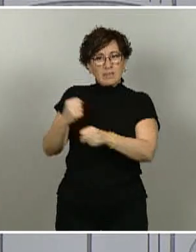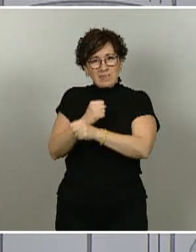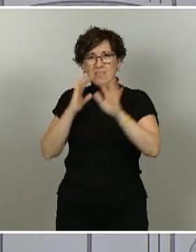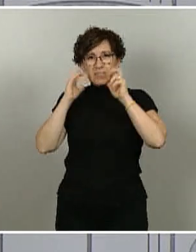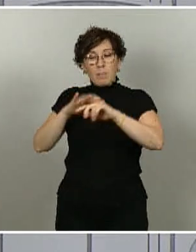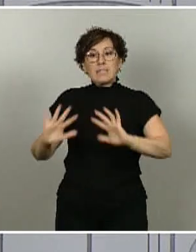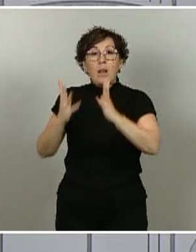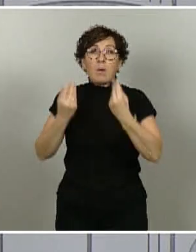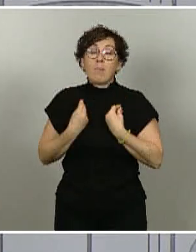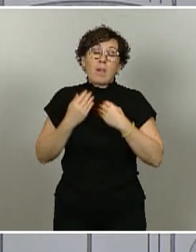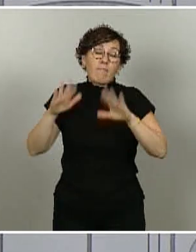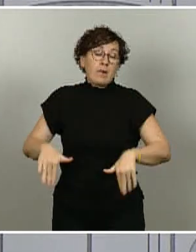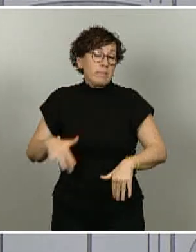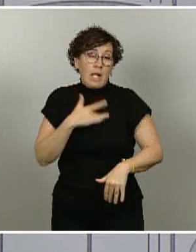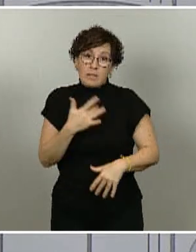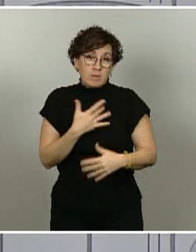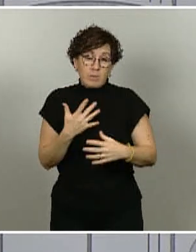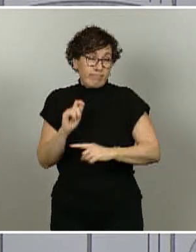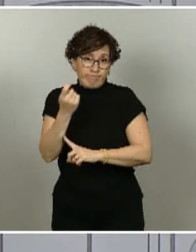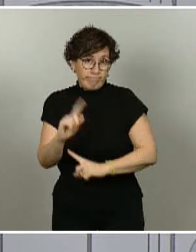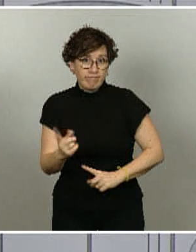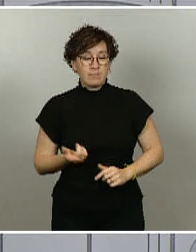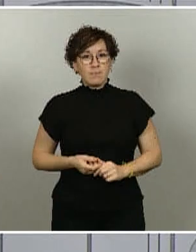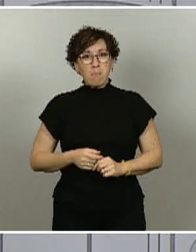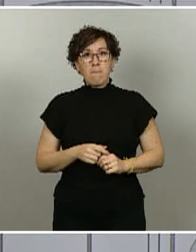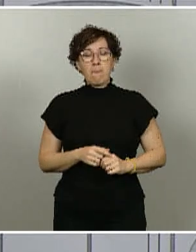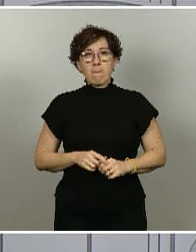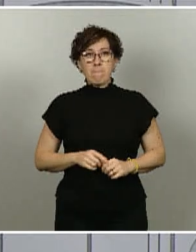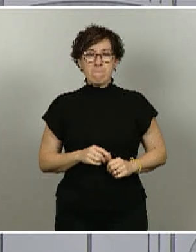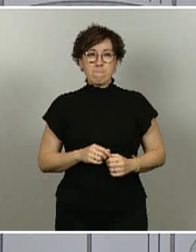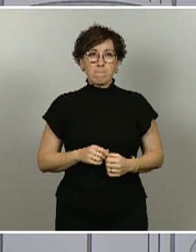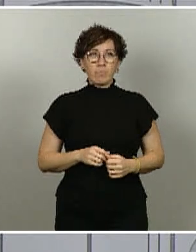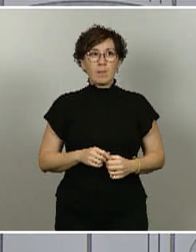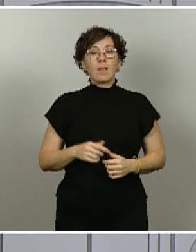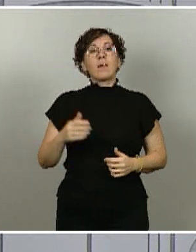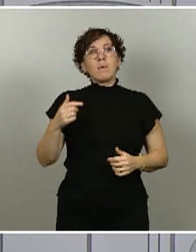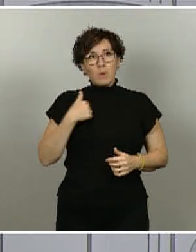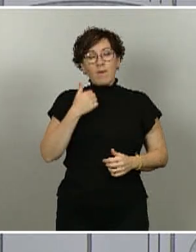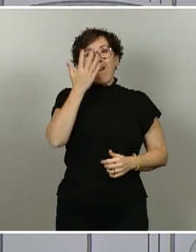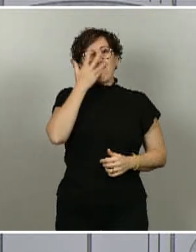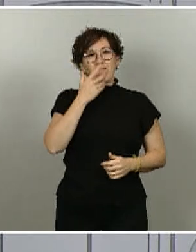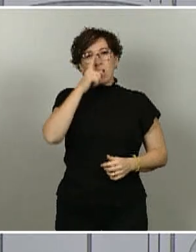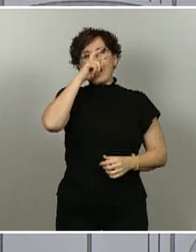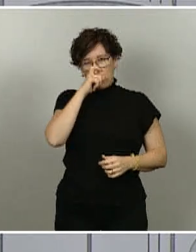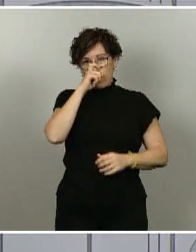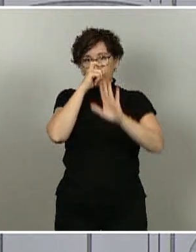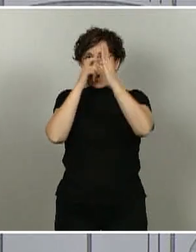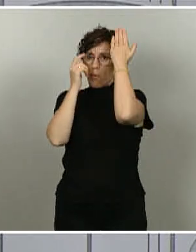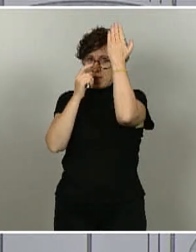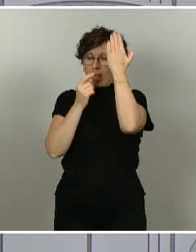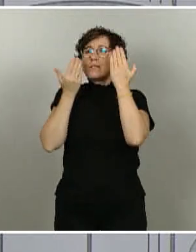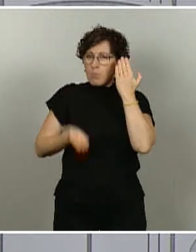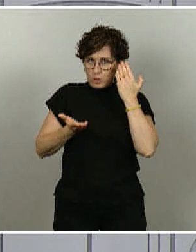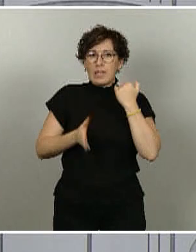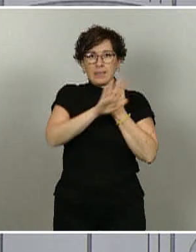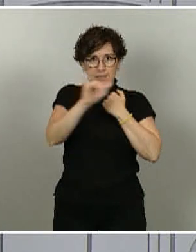final no se ha conseguido. Sin embargo, sí que me gustaría hacer un recordatorio. El homenaje es importante, yo creo que debemos de sumarnos todos